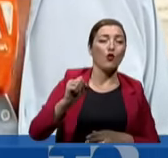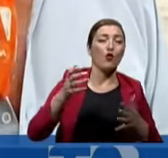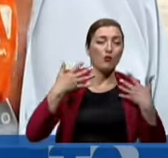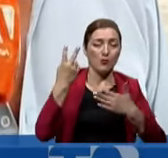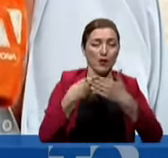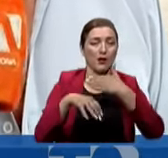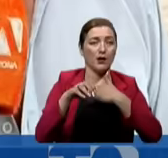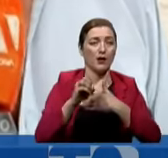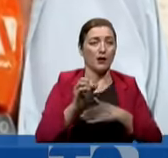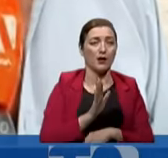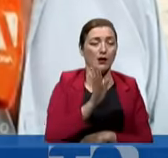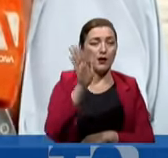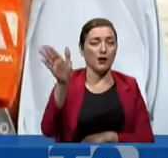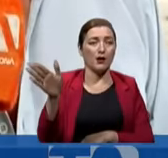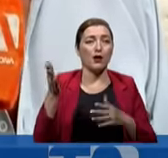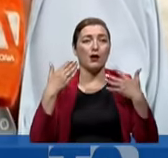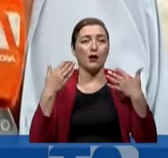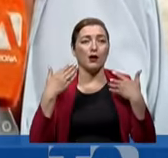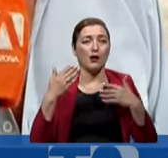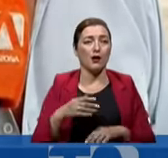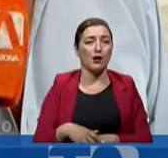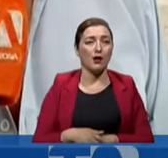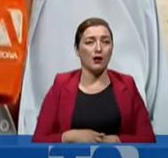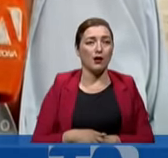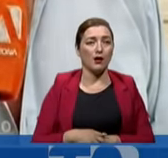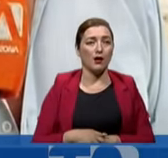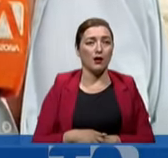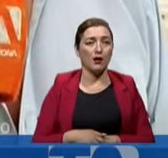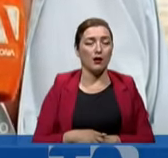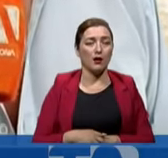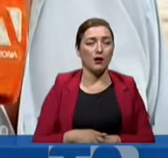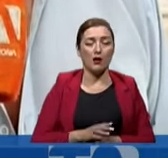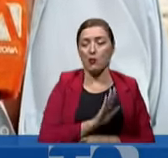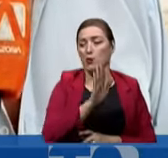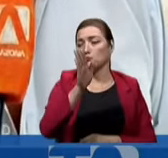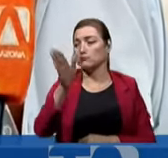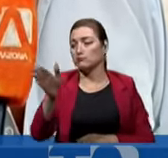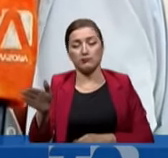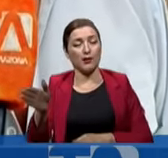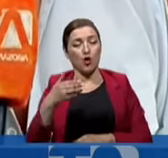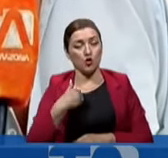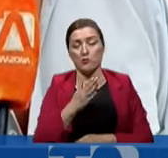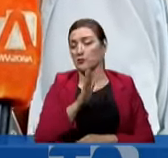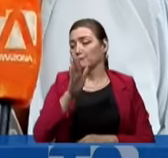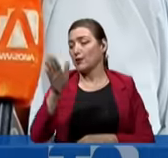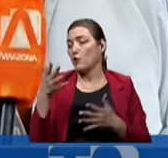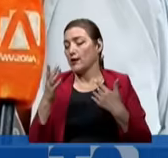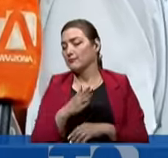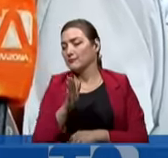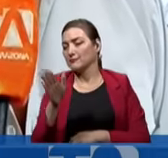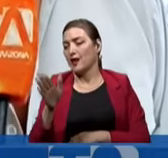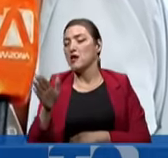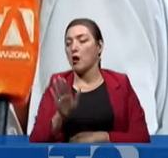dejando a un hijito que tengo yo allá en Guayaquil, a la vuelta cuando yo venía ya en Bahoyo me avisaron que había pasado, el río estaba